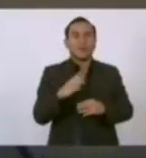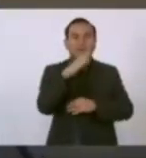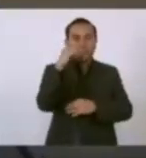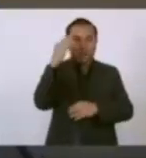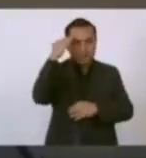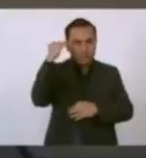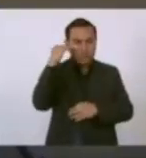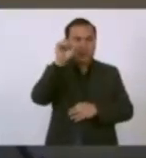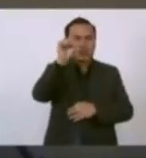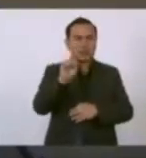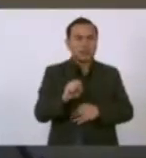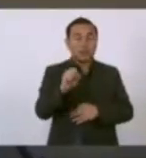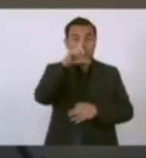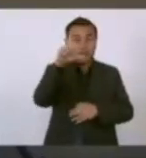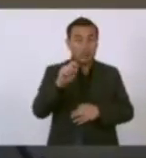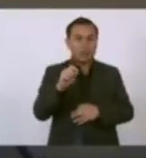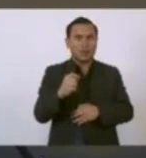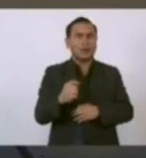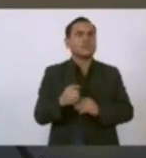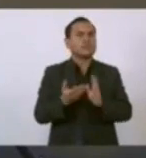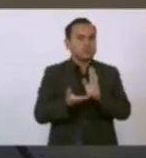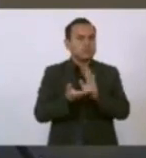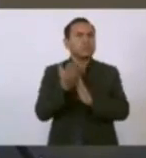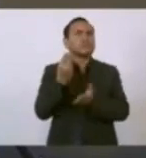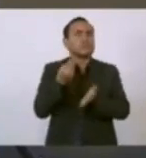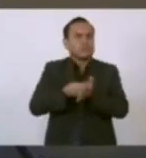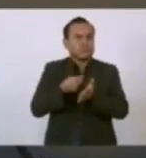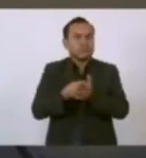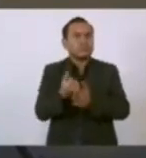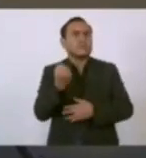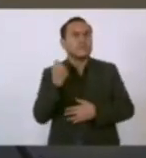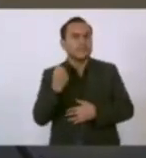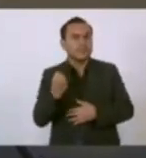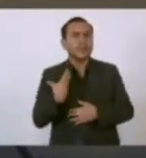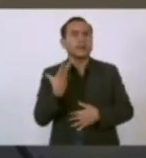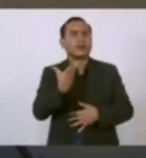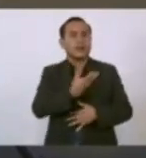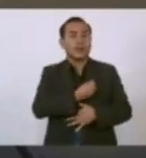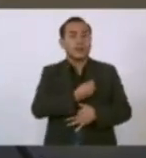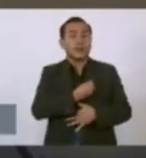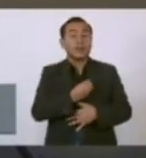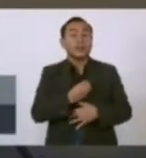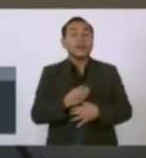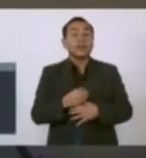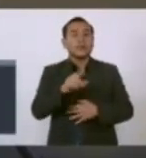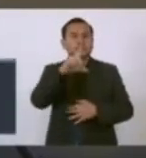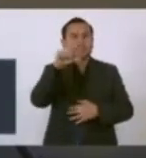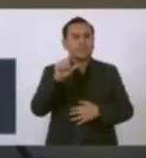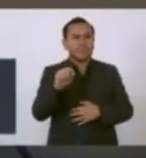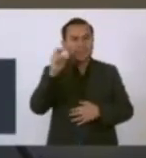del Sur y Italia con nosotros, con una importancia grandísima para nosotros. Italia es